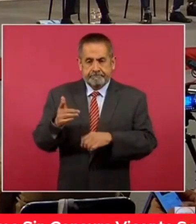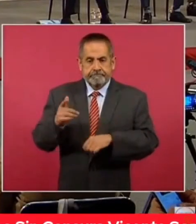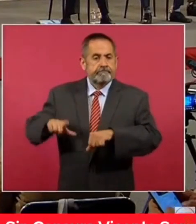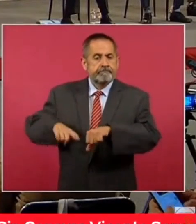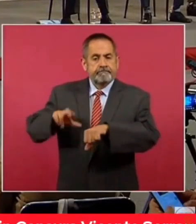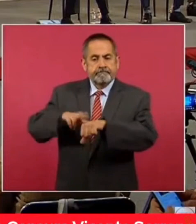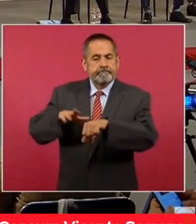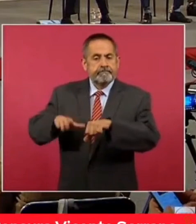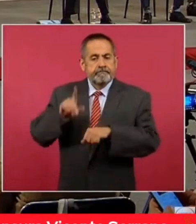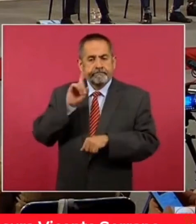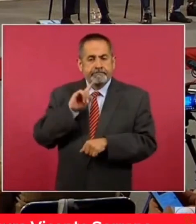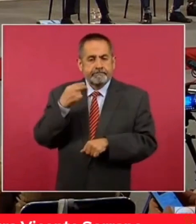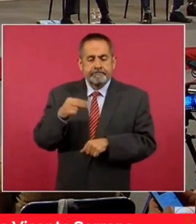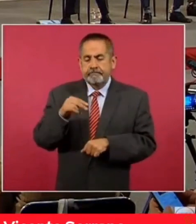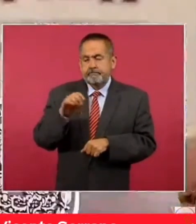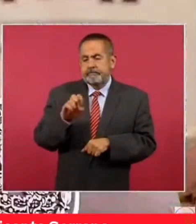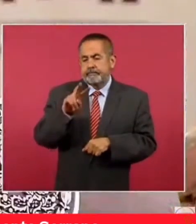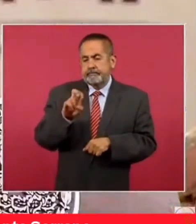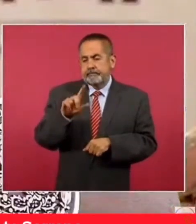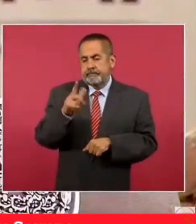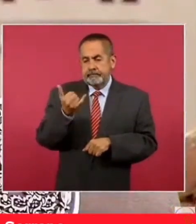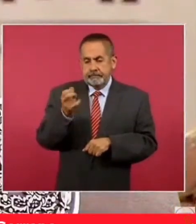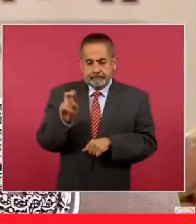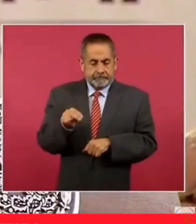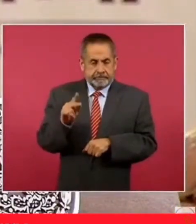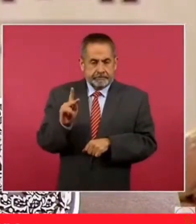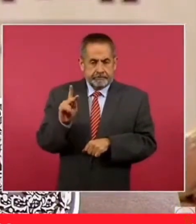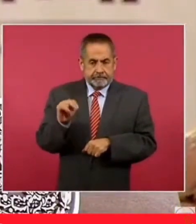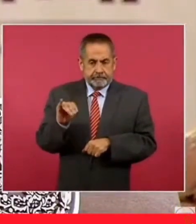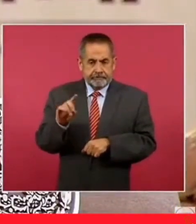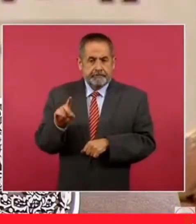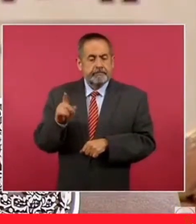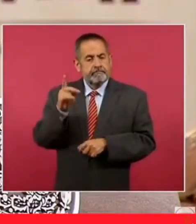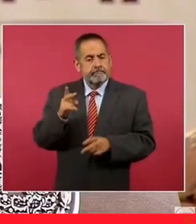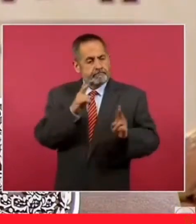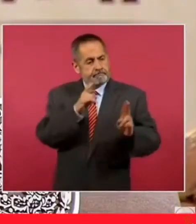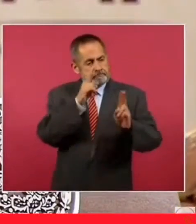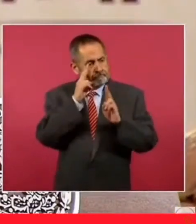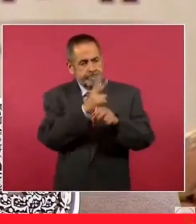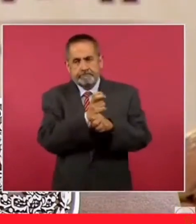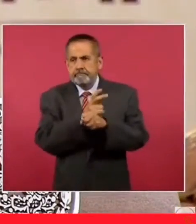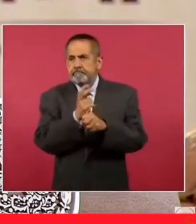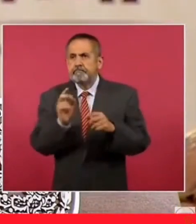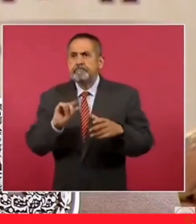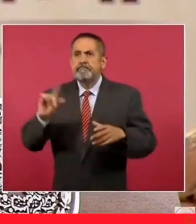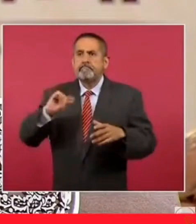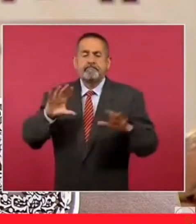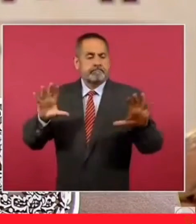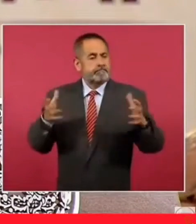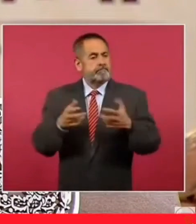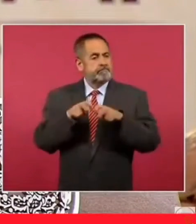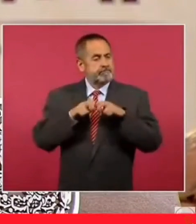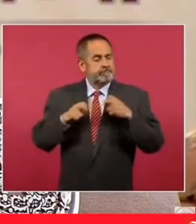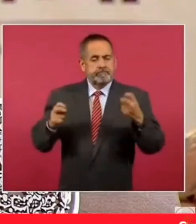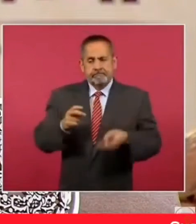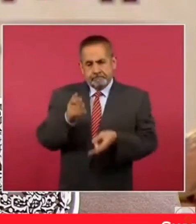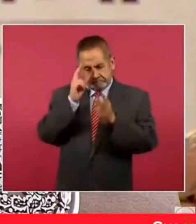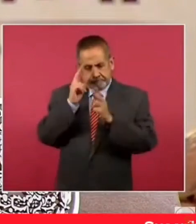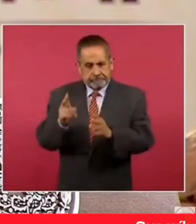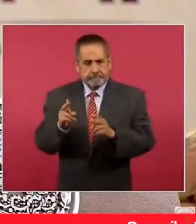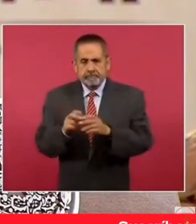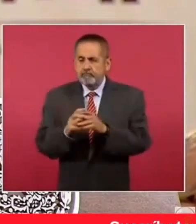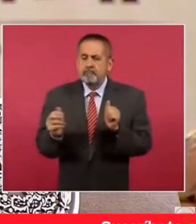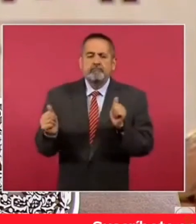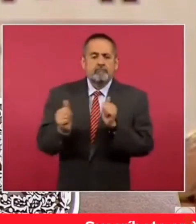gobernadora, la maestra Evelyn Salgado Pineda, anfitriona de honor de las autoridades de toda la región y